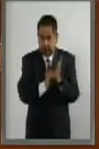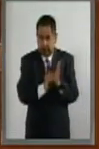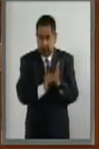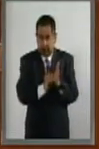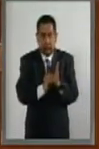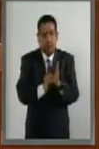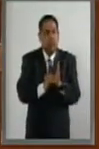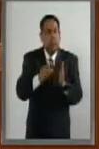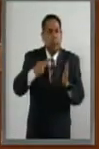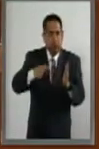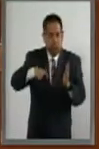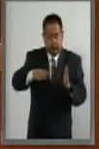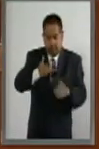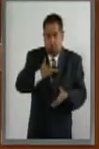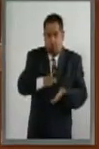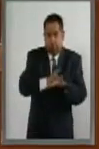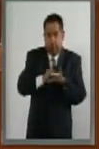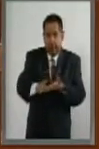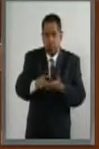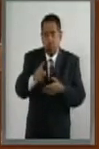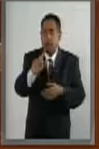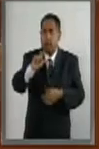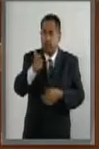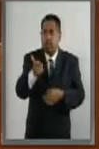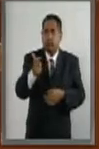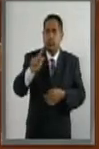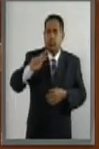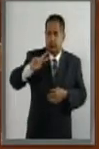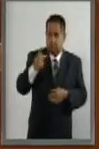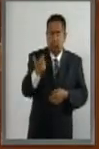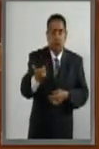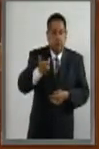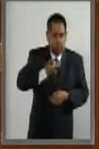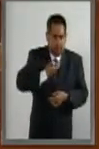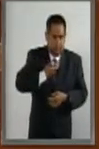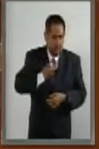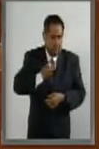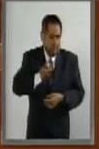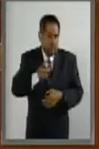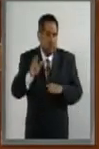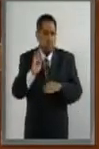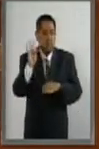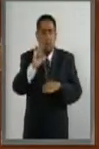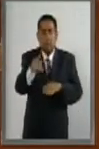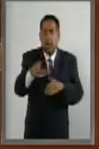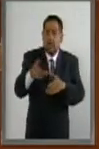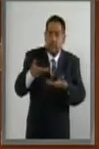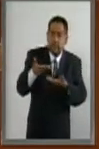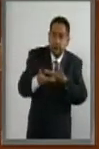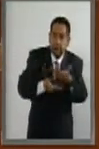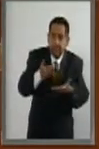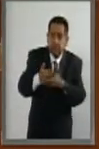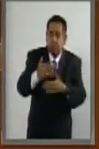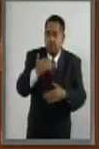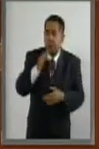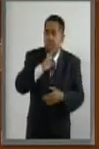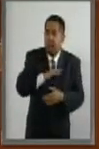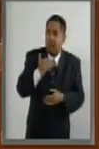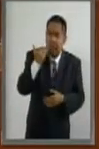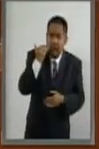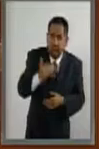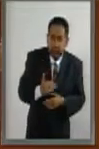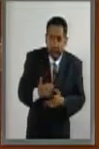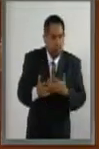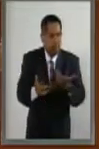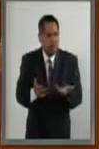los consumidores tendrán derecho a la bonificación o compensación cuando la prestación de un servicio sea deficiente, no